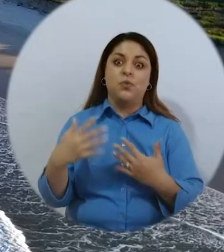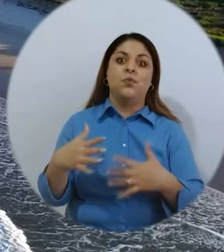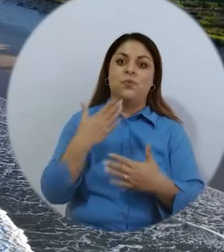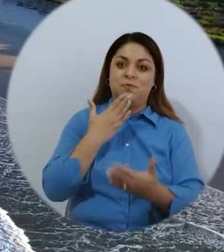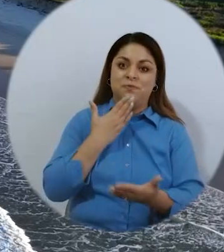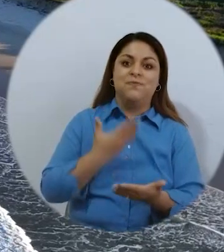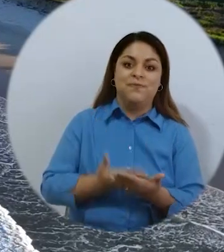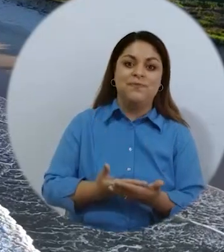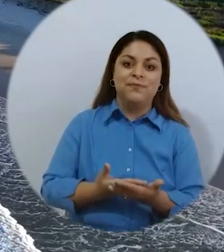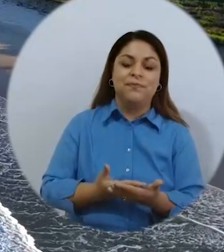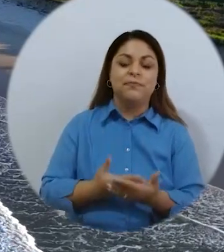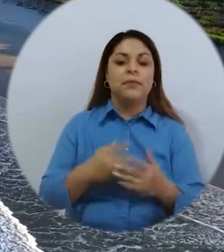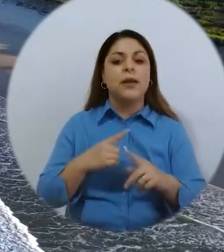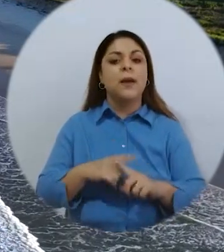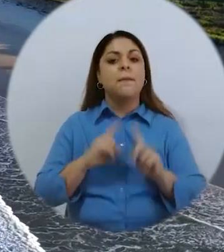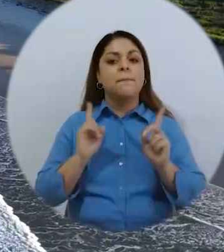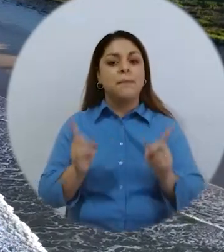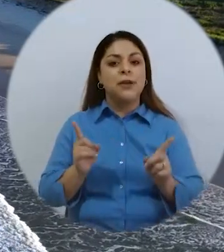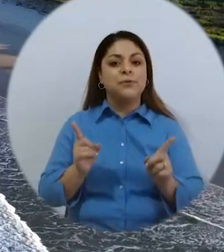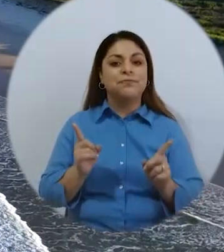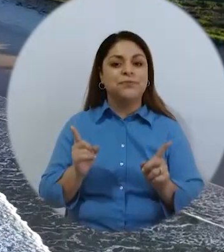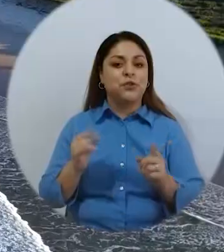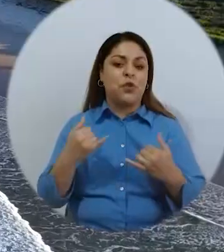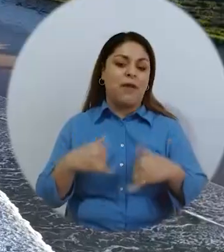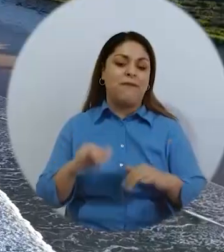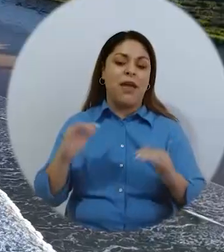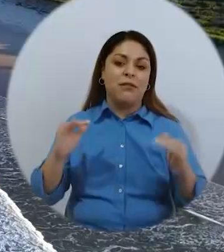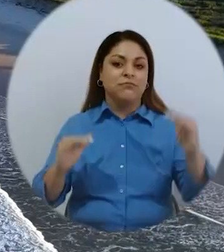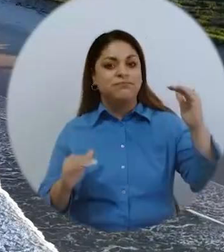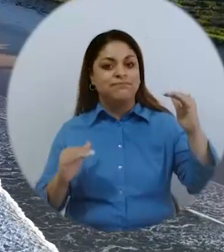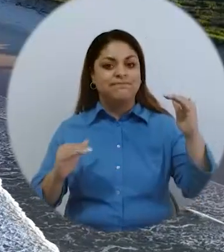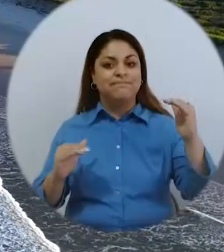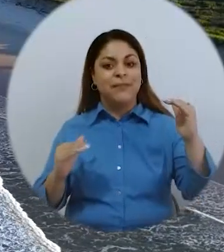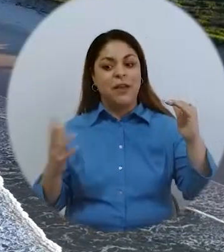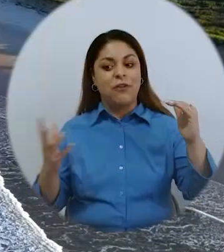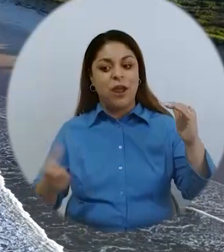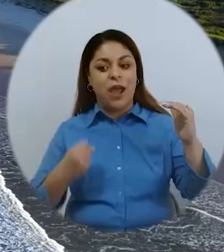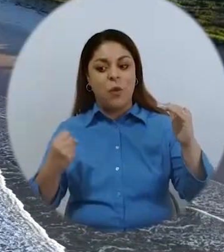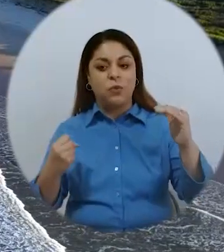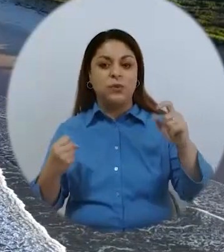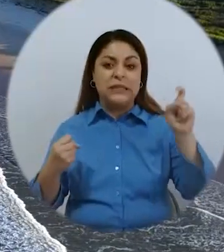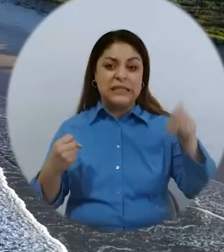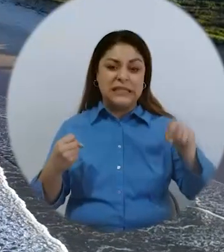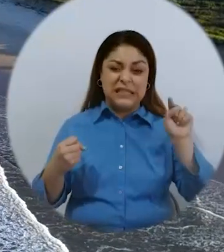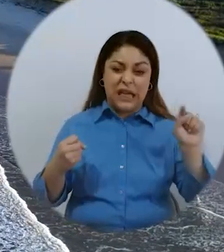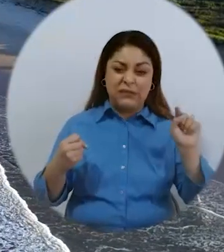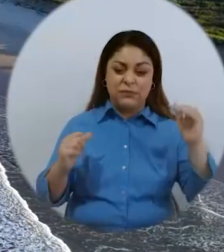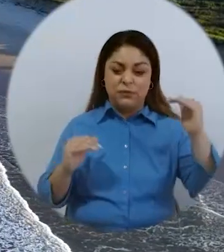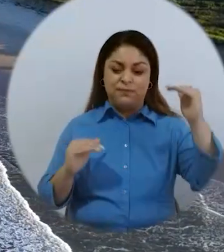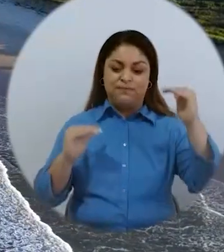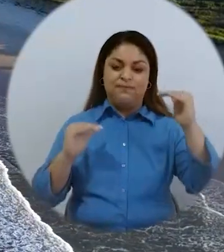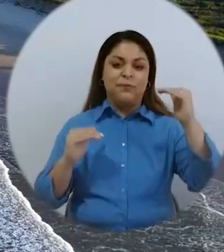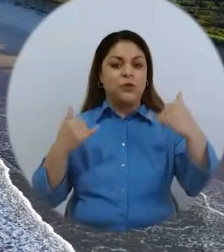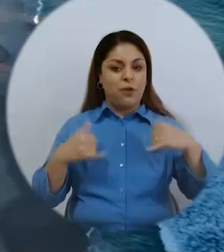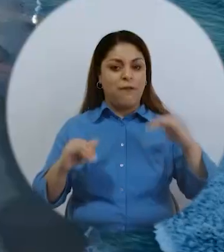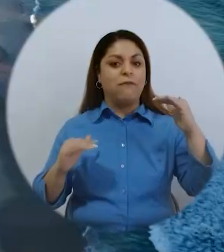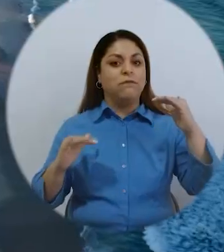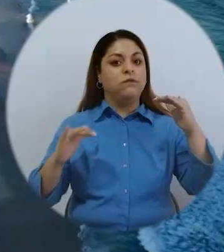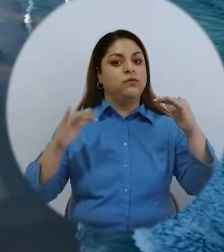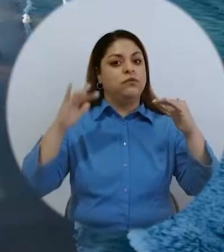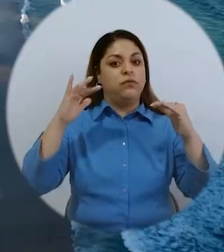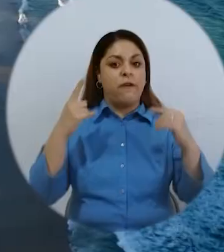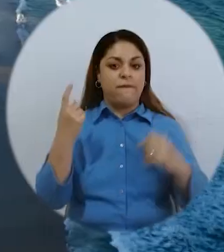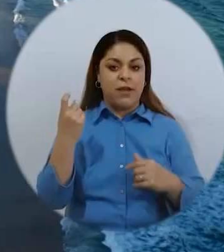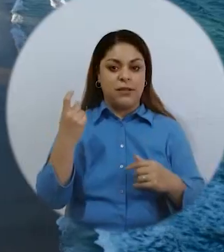algo significativo, pero la brecha entre lo que se recaudó y lo que se requiere es sumamente grande.